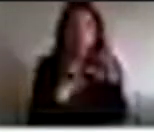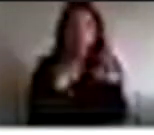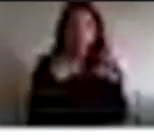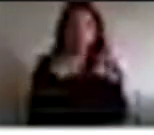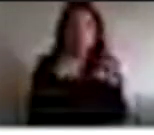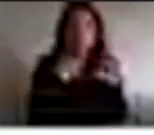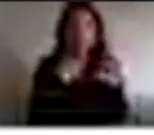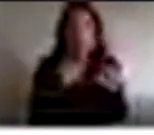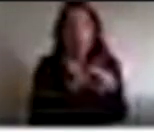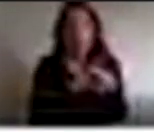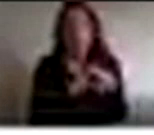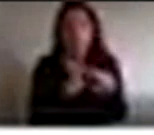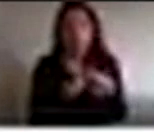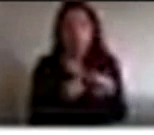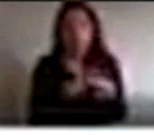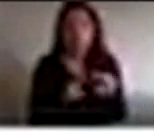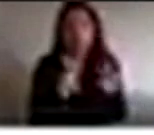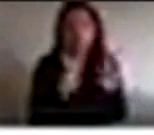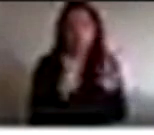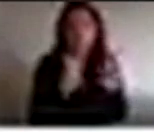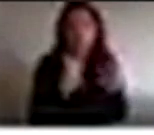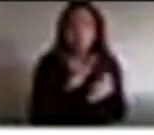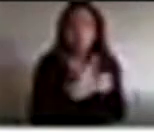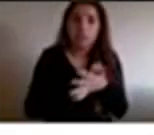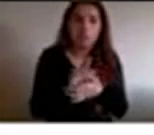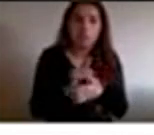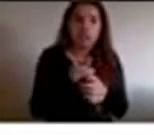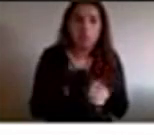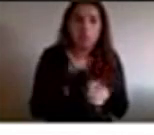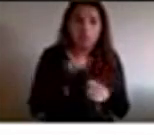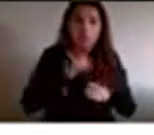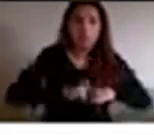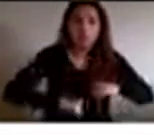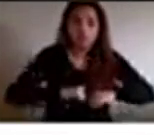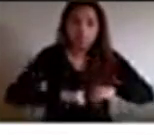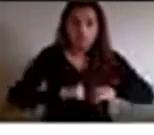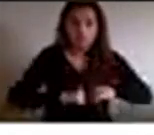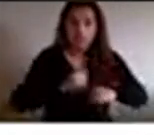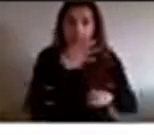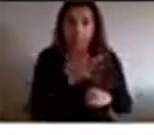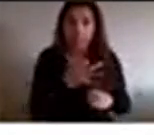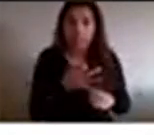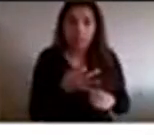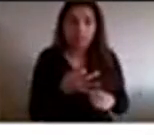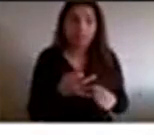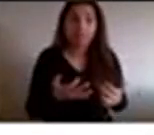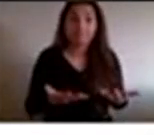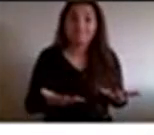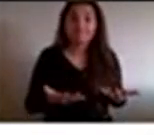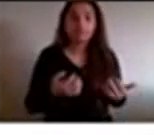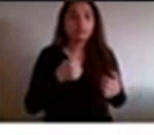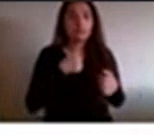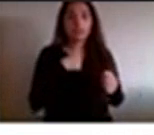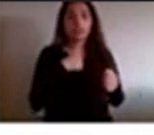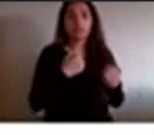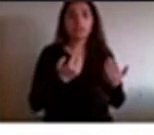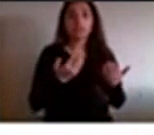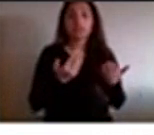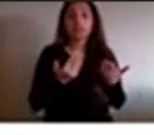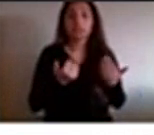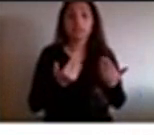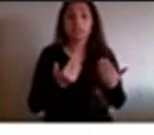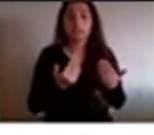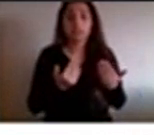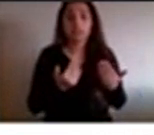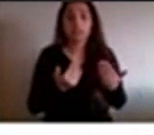donde la empresa deberá señalar por qué está utilizando la medida alternativa a base de las razones fundadas señaladas